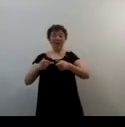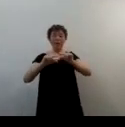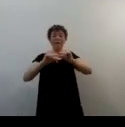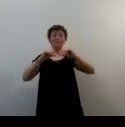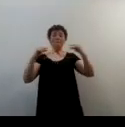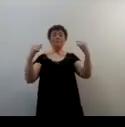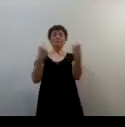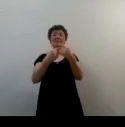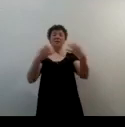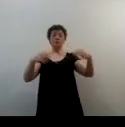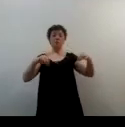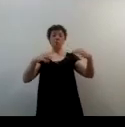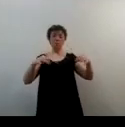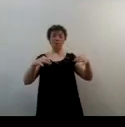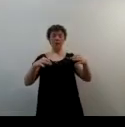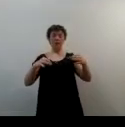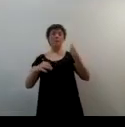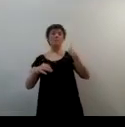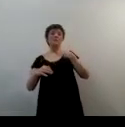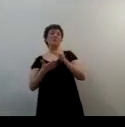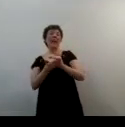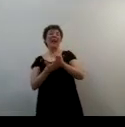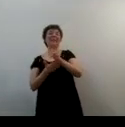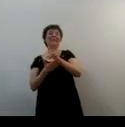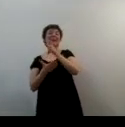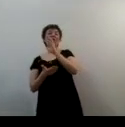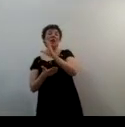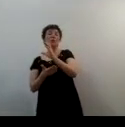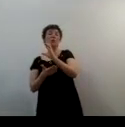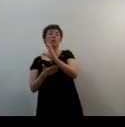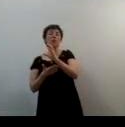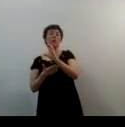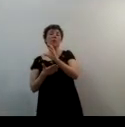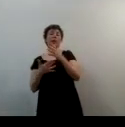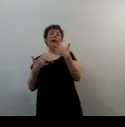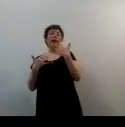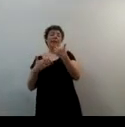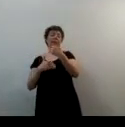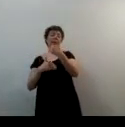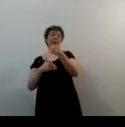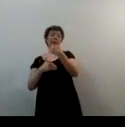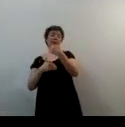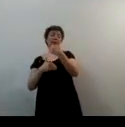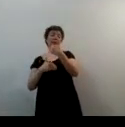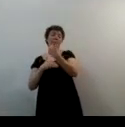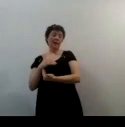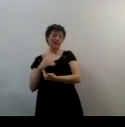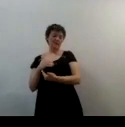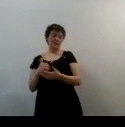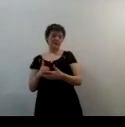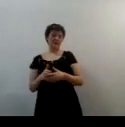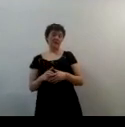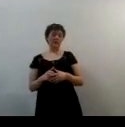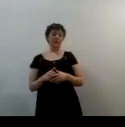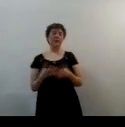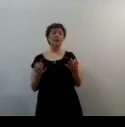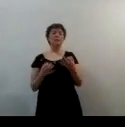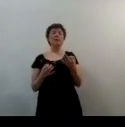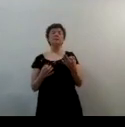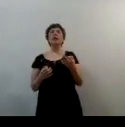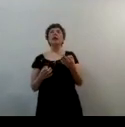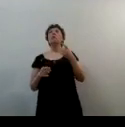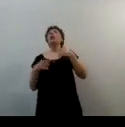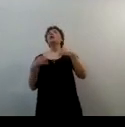pizza es la misma cantidad de carbohidrato que 10 dedos de pan. Pues no deja de ser esa masa de pizza. ¿Qué ocurre? Me tomo la típica